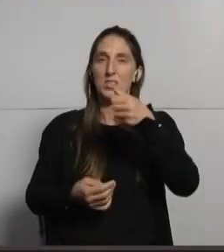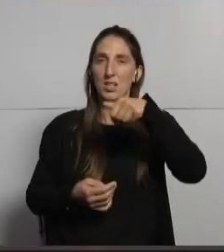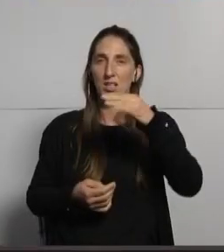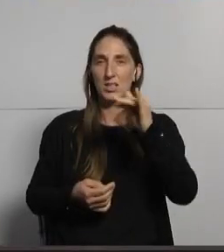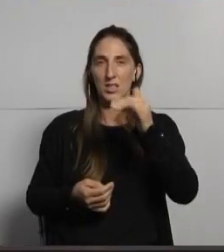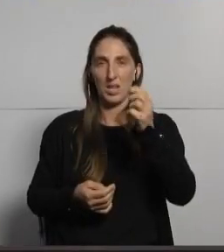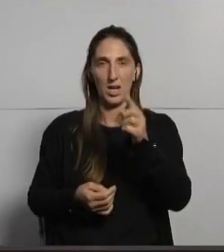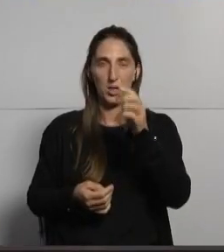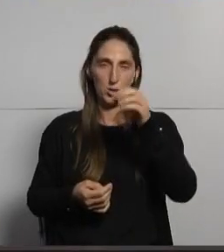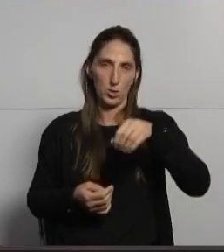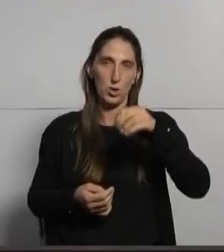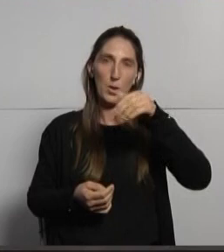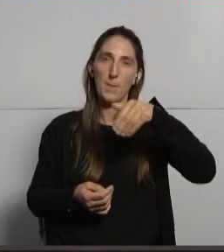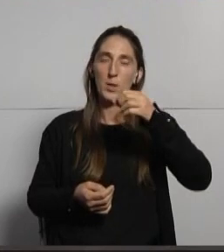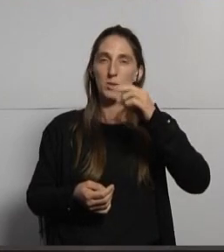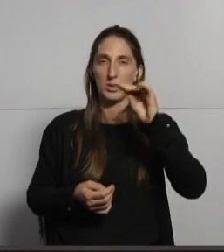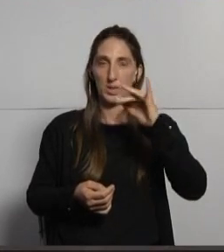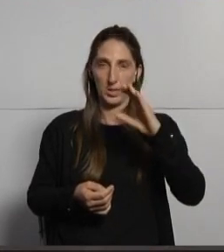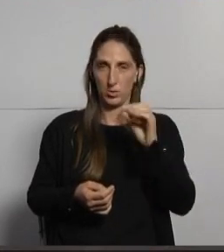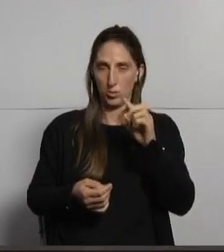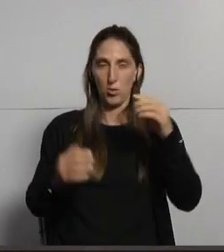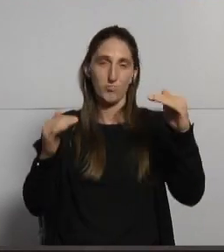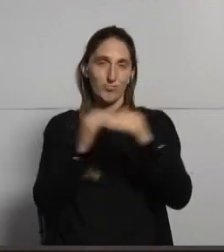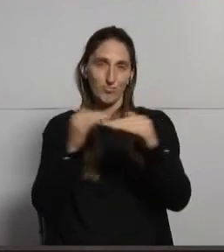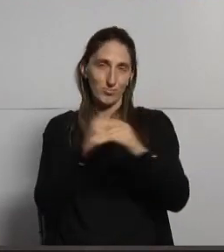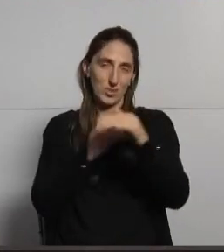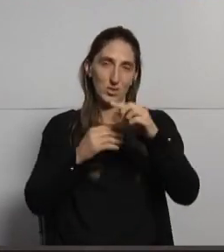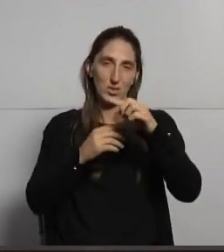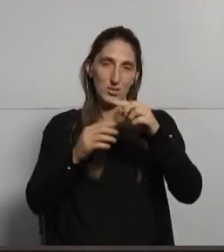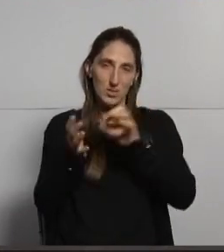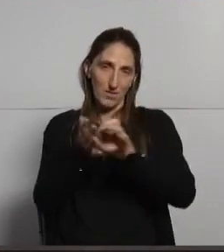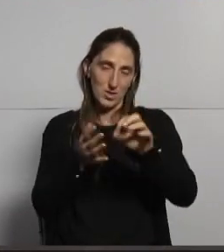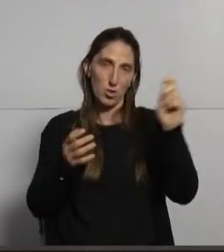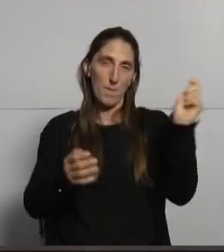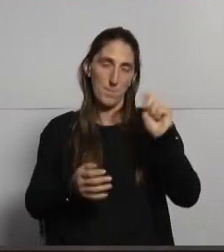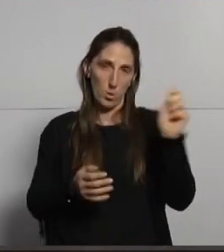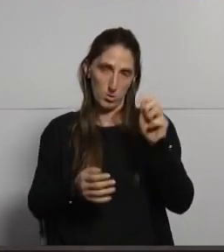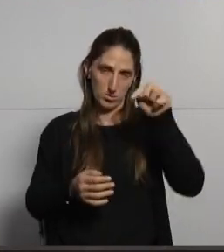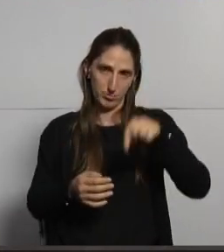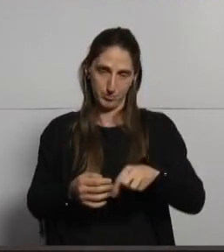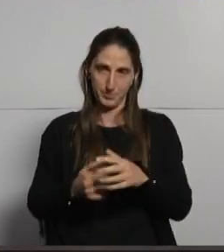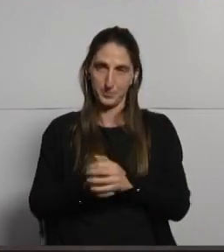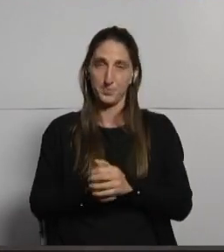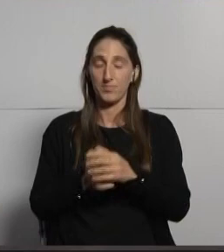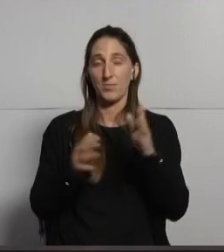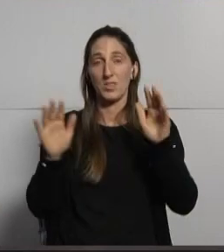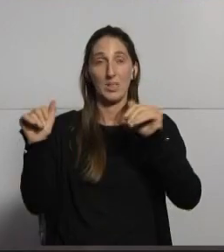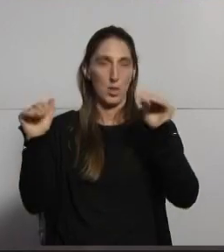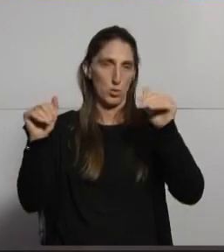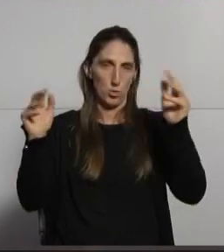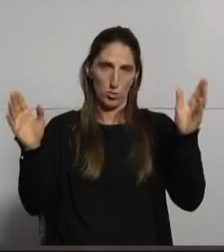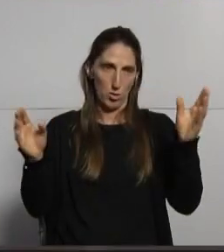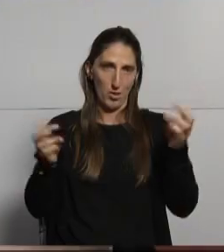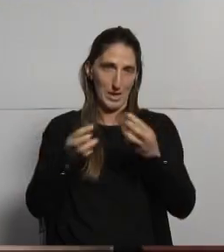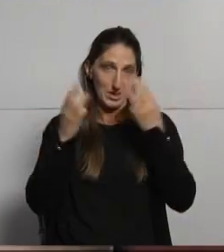de IBM con transformación de los servicios públicos en la era cognitiva. Hago un saludo general para aprovechar